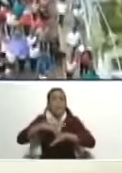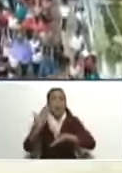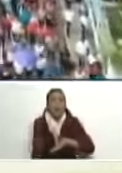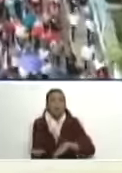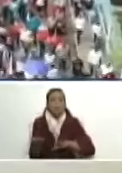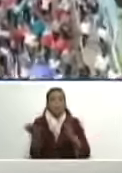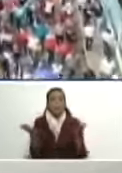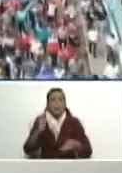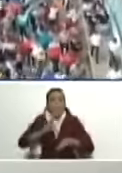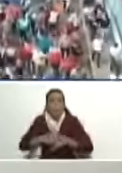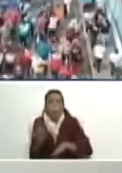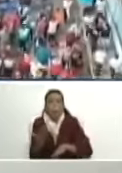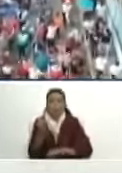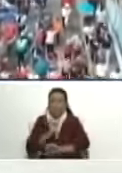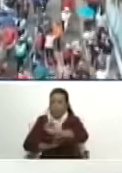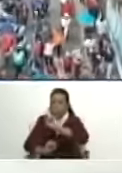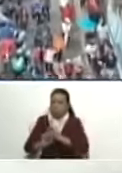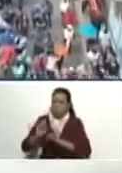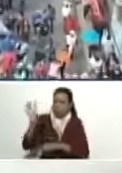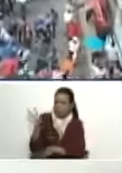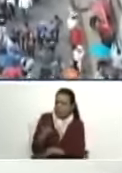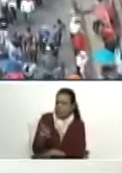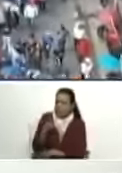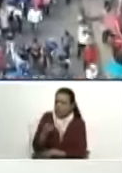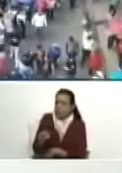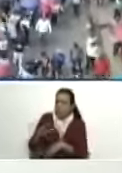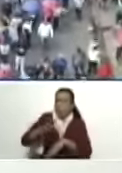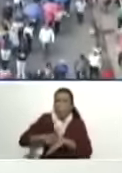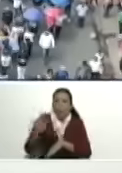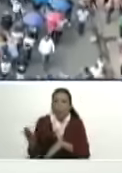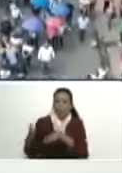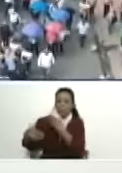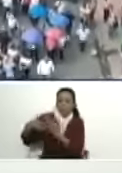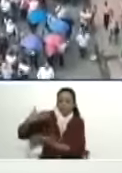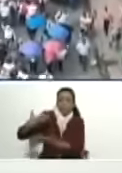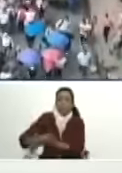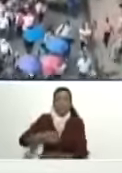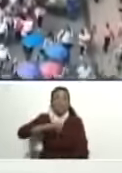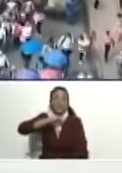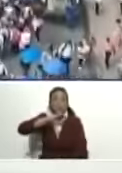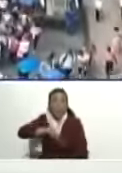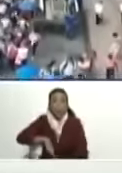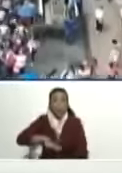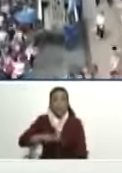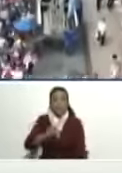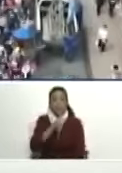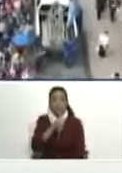por su carácter científico, por su carácter histórico.